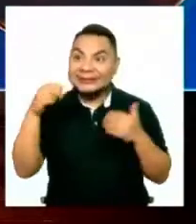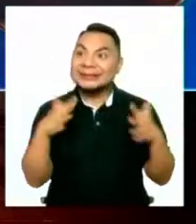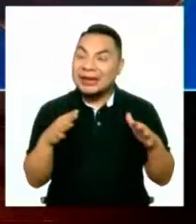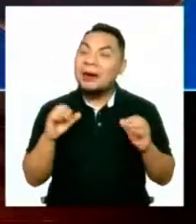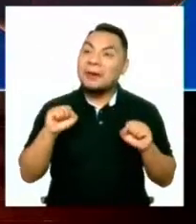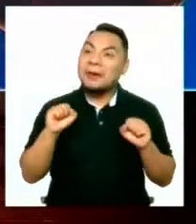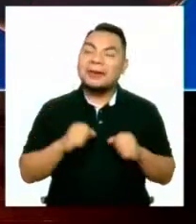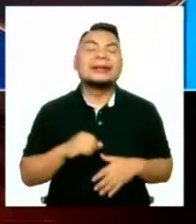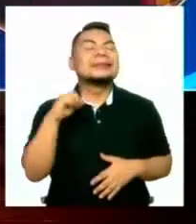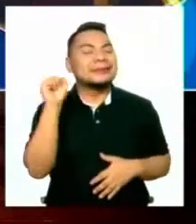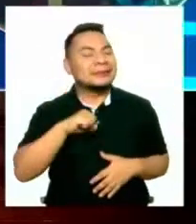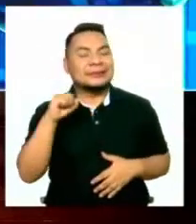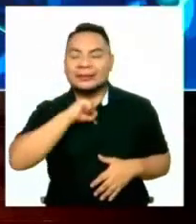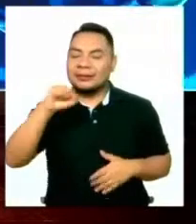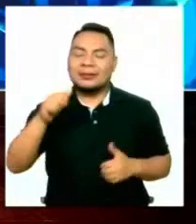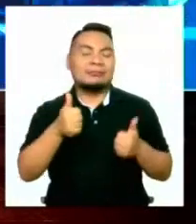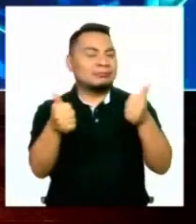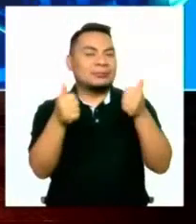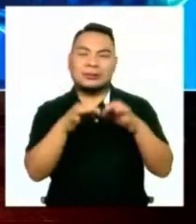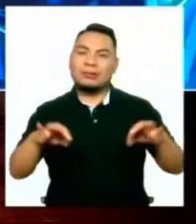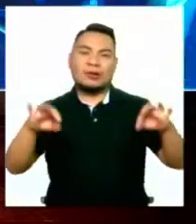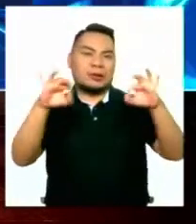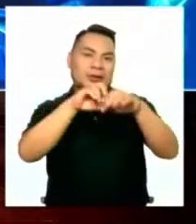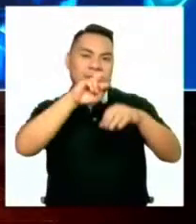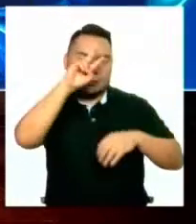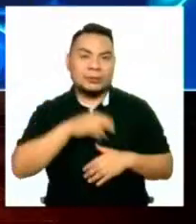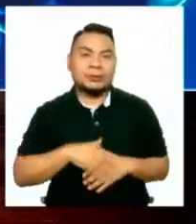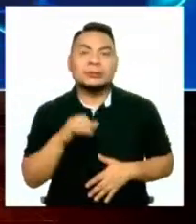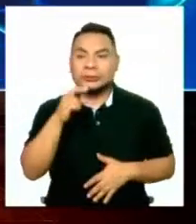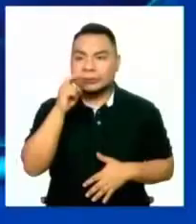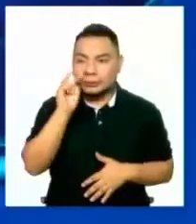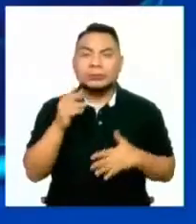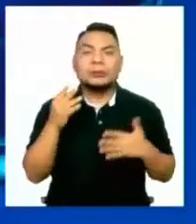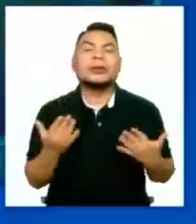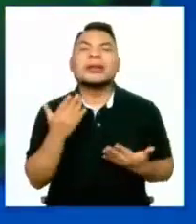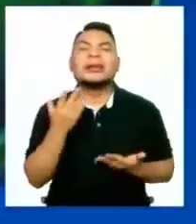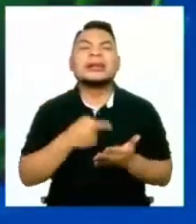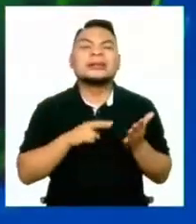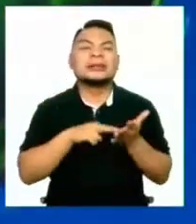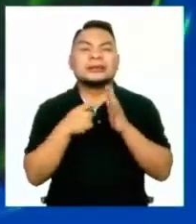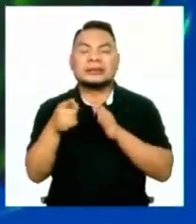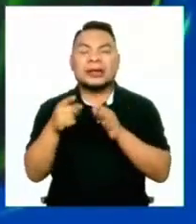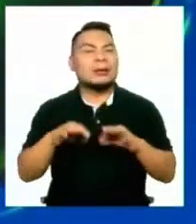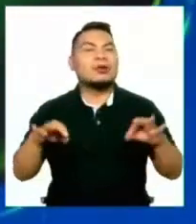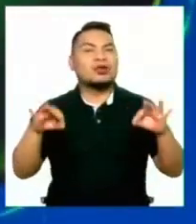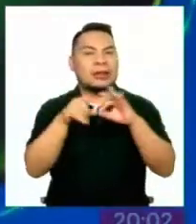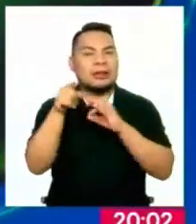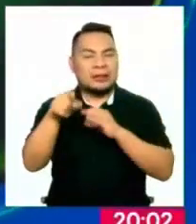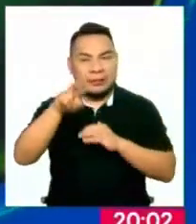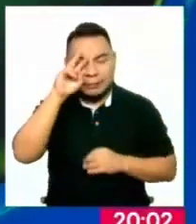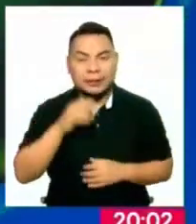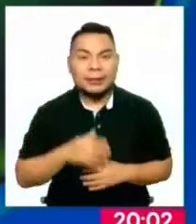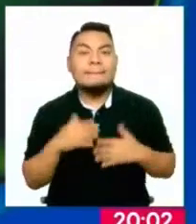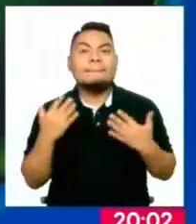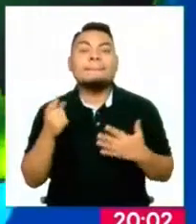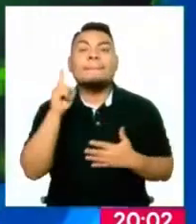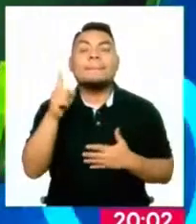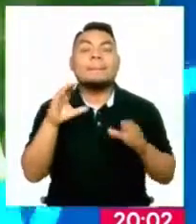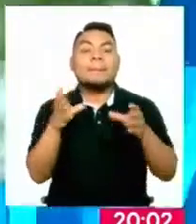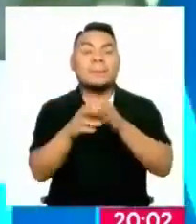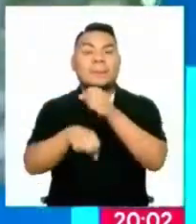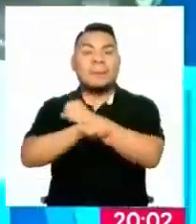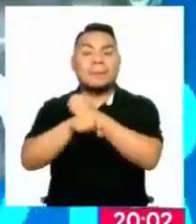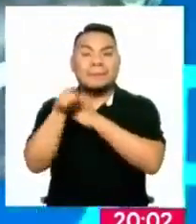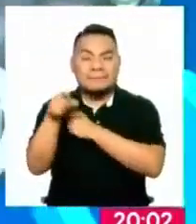logró. Sí, un triunfo extraordinario, sin duda, de Perú. A ver, vamos por partes de lo que significó el partido en sí. En primer lugar, la